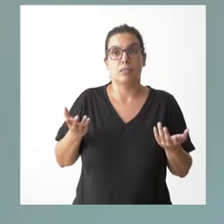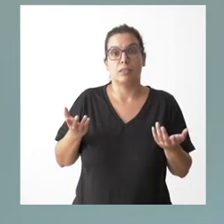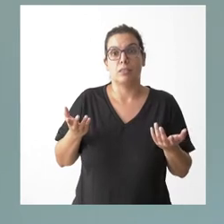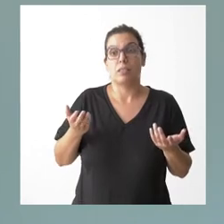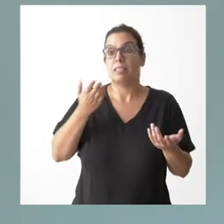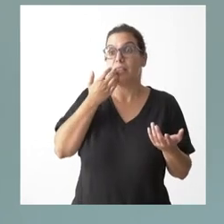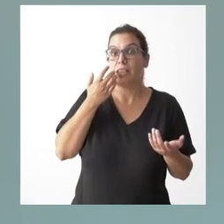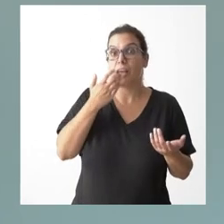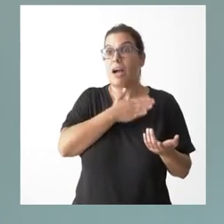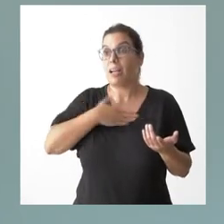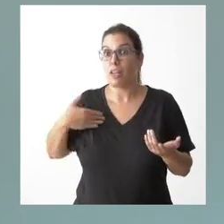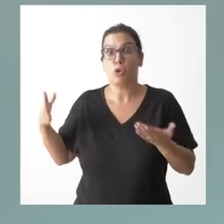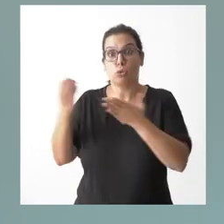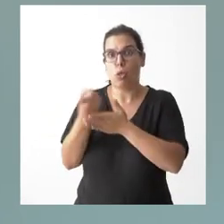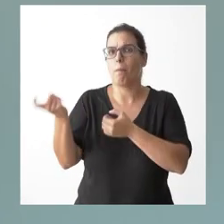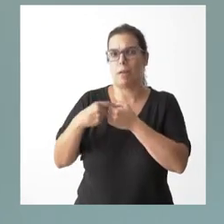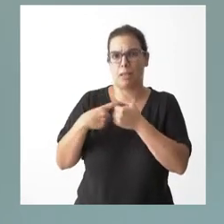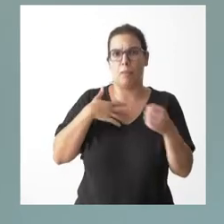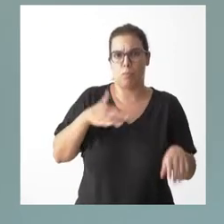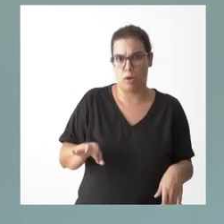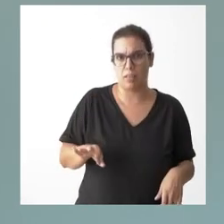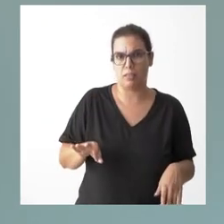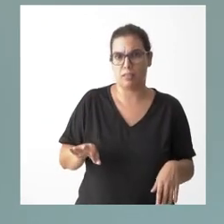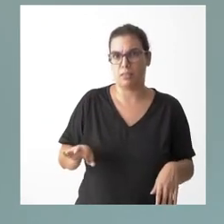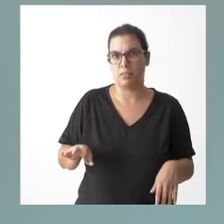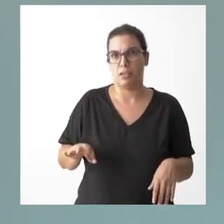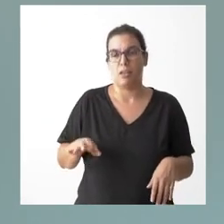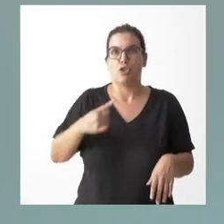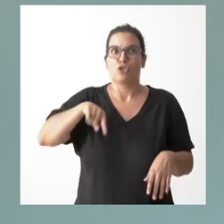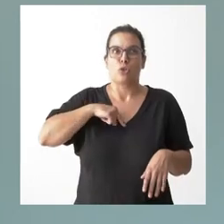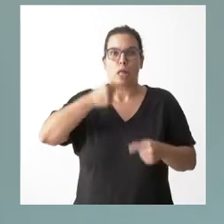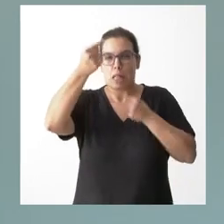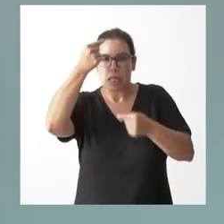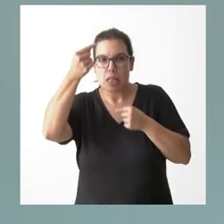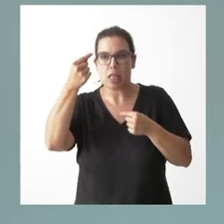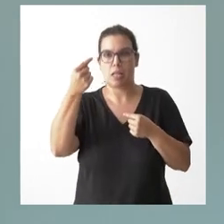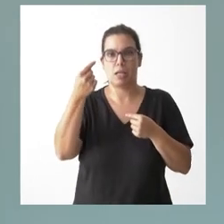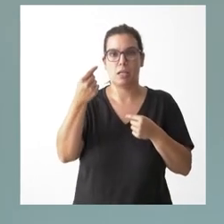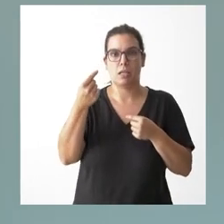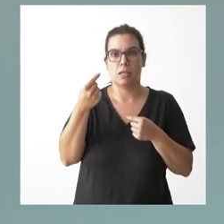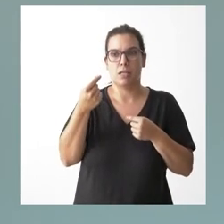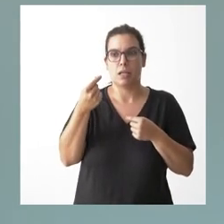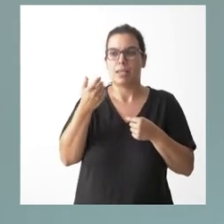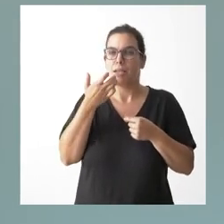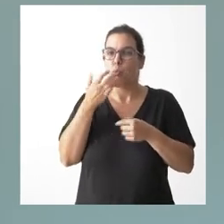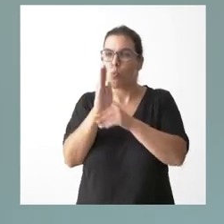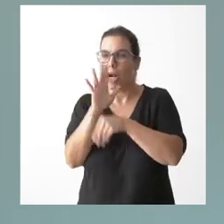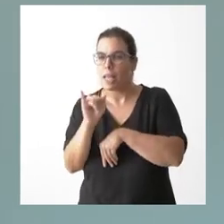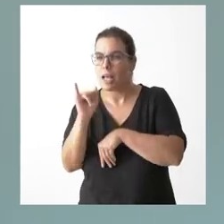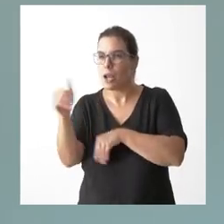querido han podido participar. No analizamos todos los ayuntamientos si tienen o no tienen ese servicio.